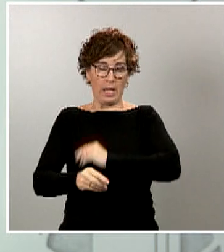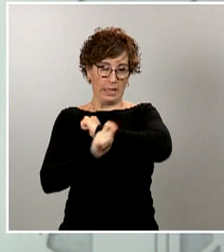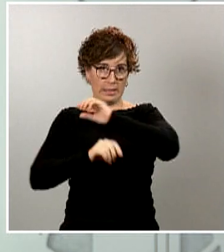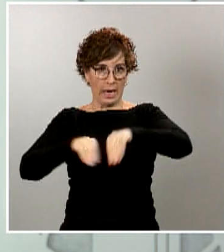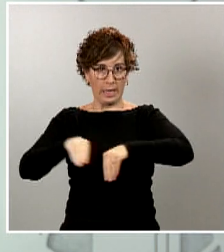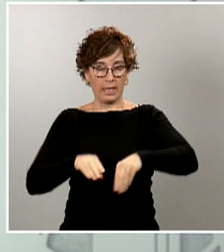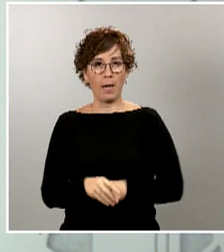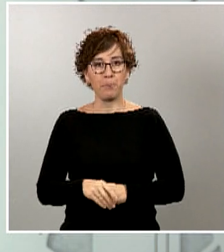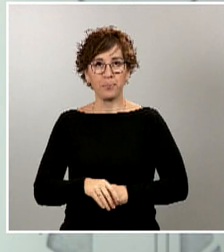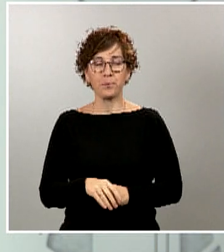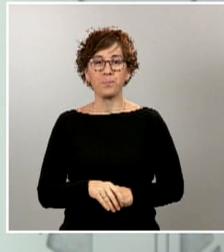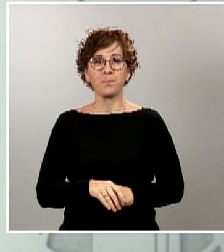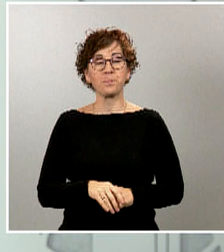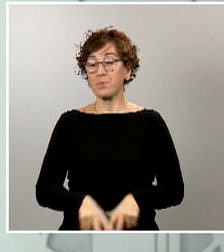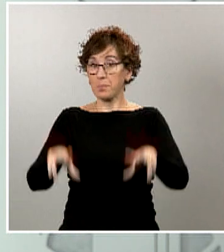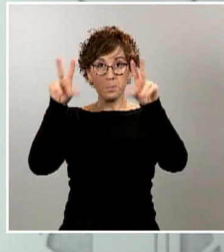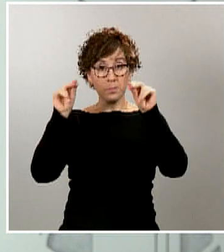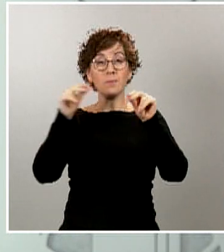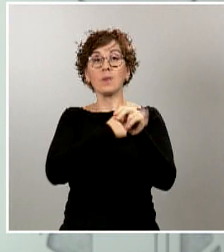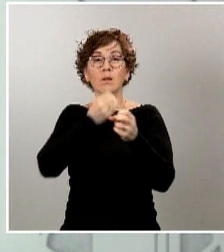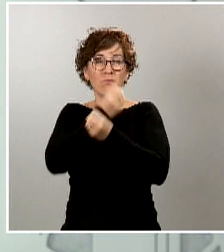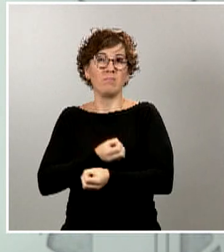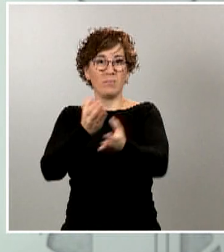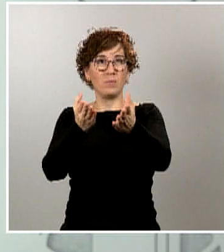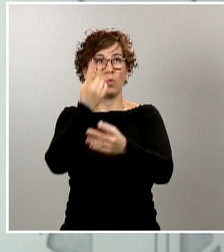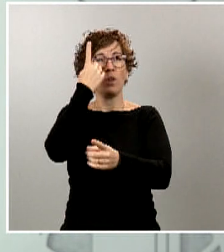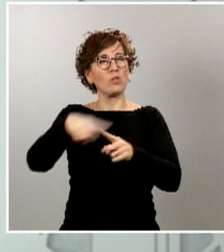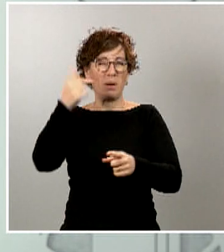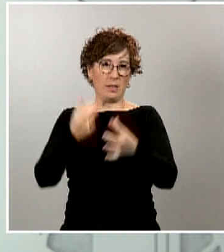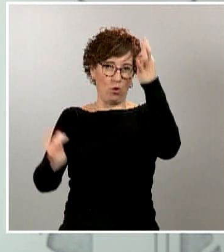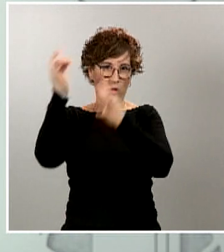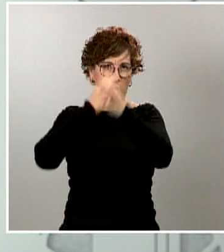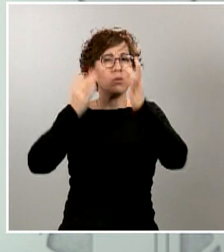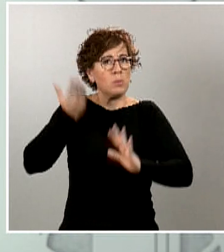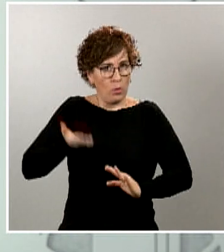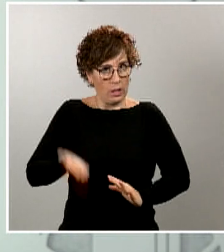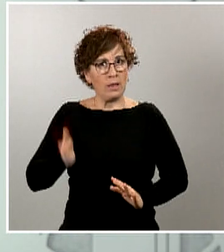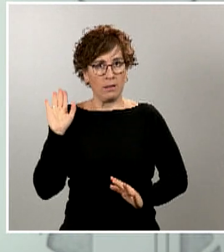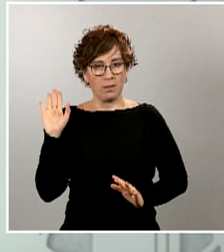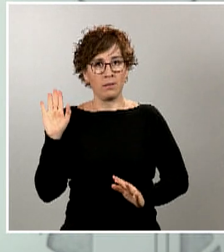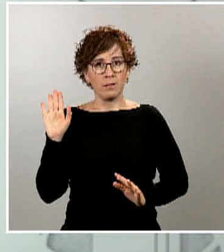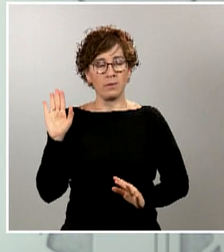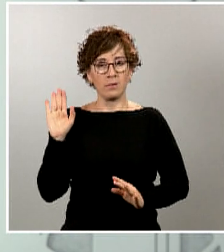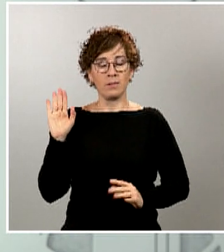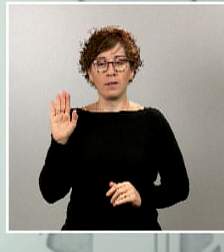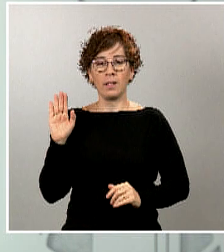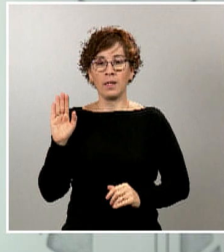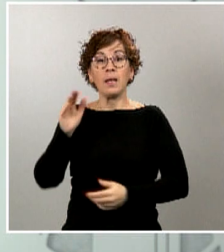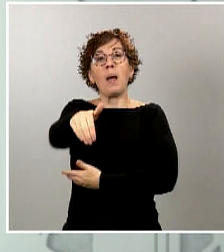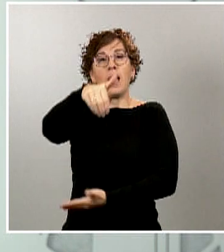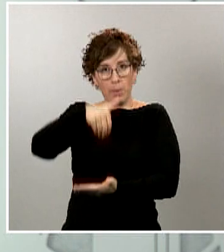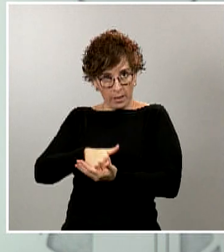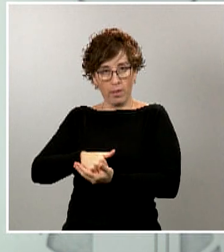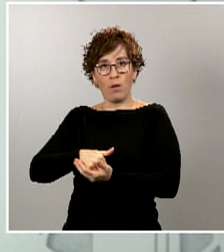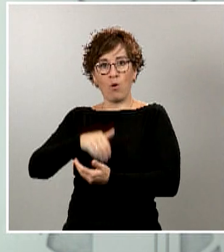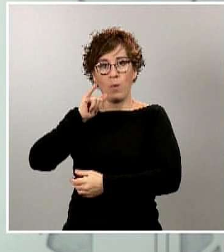quería también comunicar un aspecto más concreto, pero que también es relevante. Hemos recibido también la petición del Gobierno de la